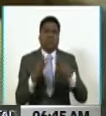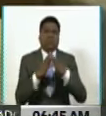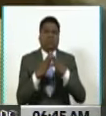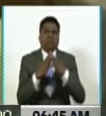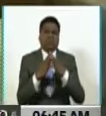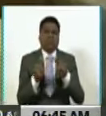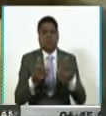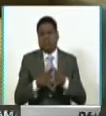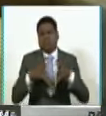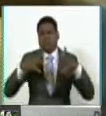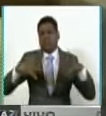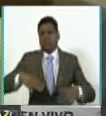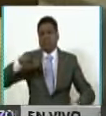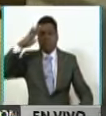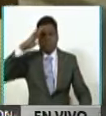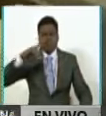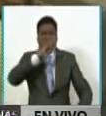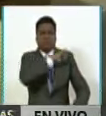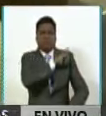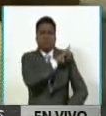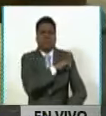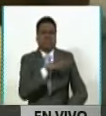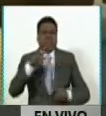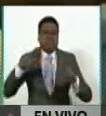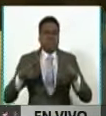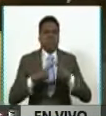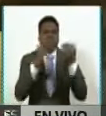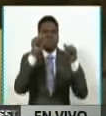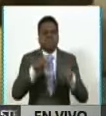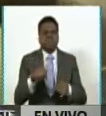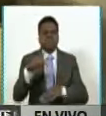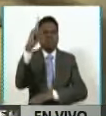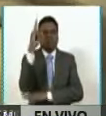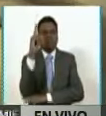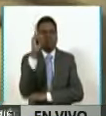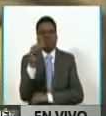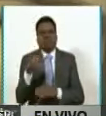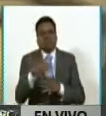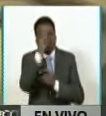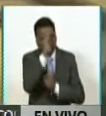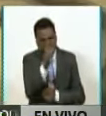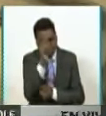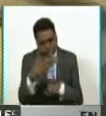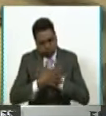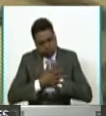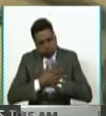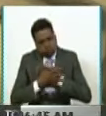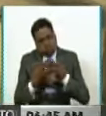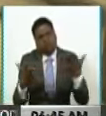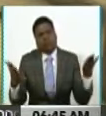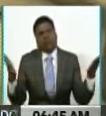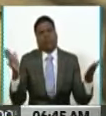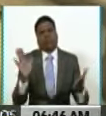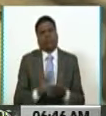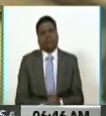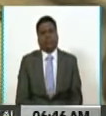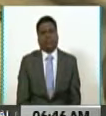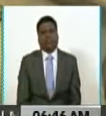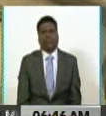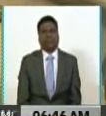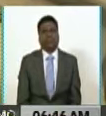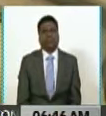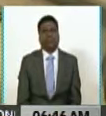altas autoridades del gabinete ejecutivo se encuentran acá en el Panteón Nacional rindiéndole tributo. El jefe Vladimir Padrino López,